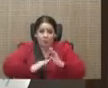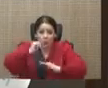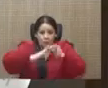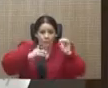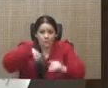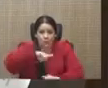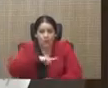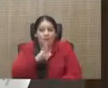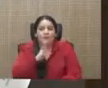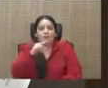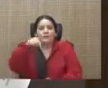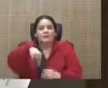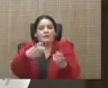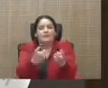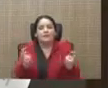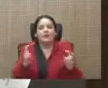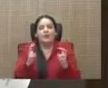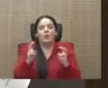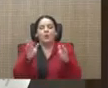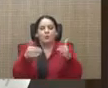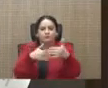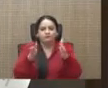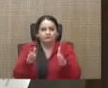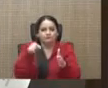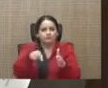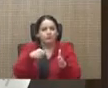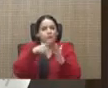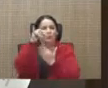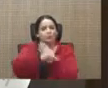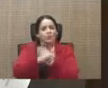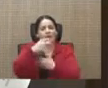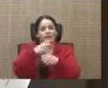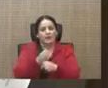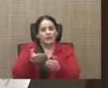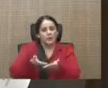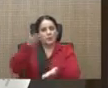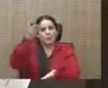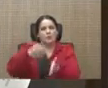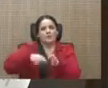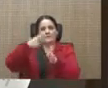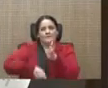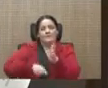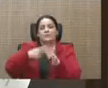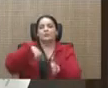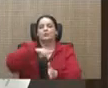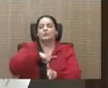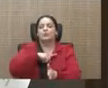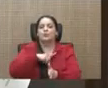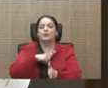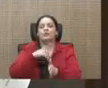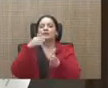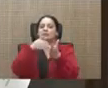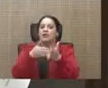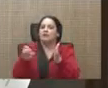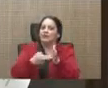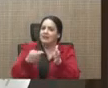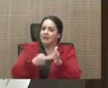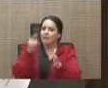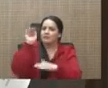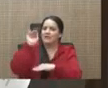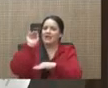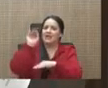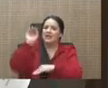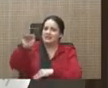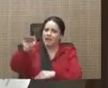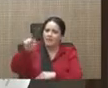este plenario contra los paquetes de proyectos que causarían un incremento en impuestos. Le hicimos y reiteramos el llamado al gobierno para que no